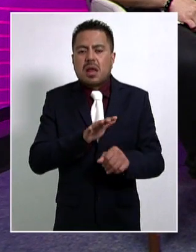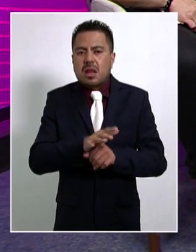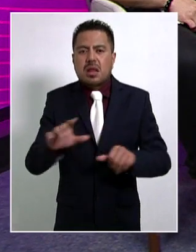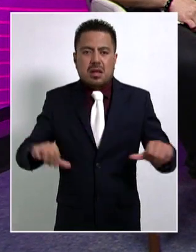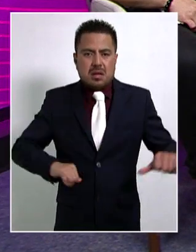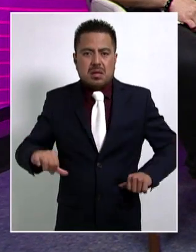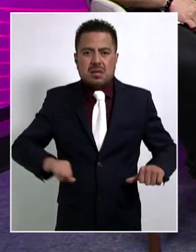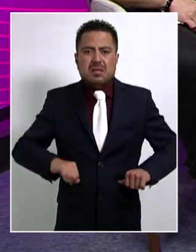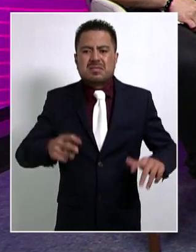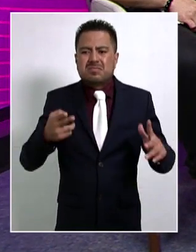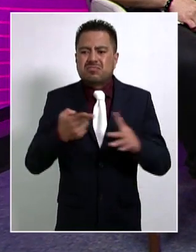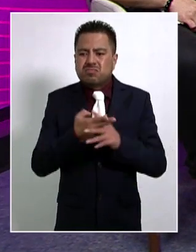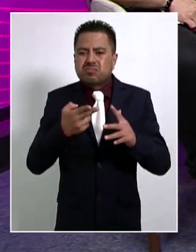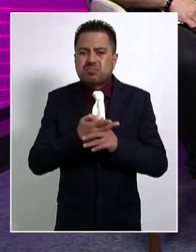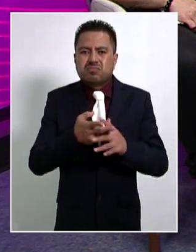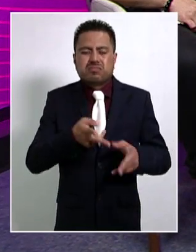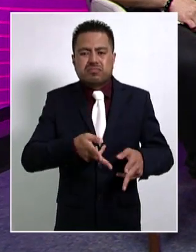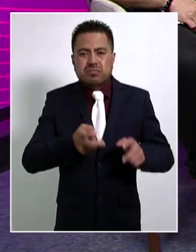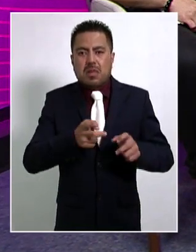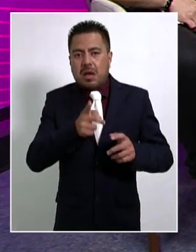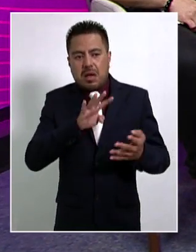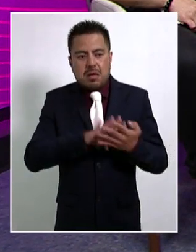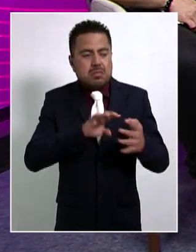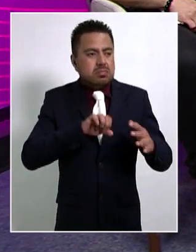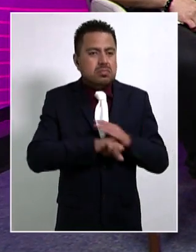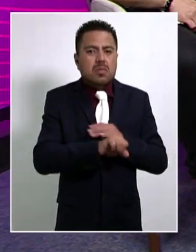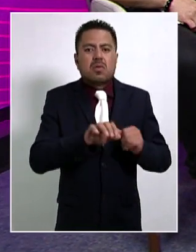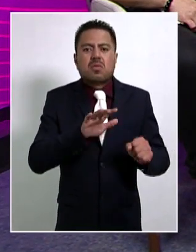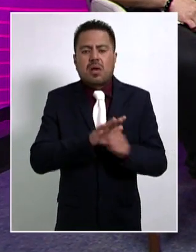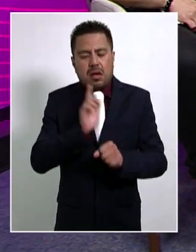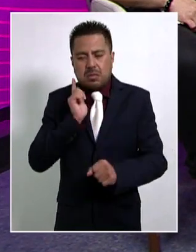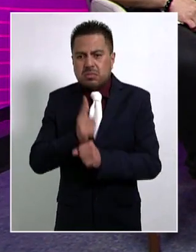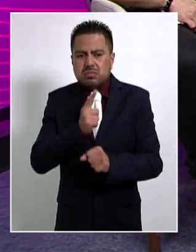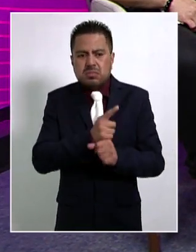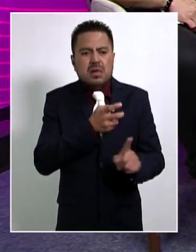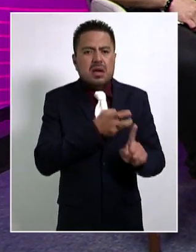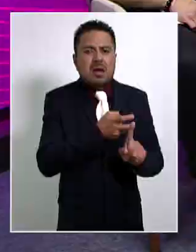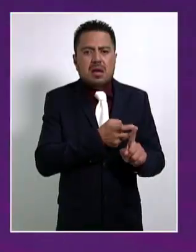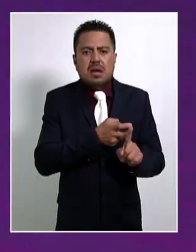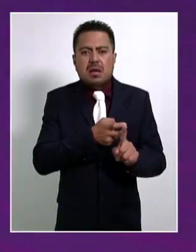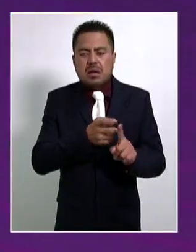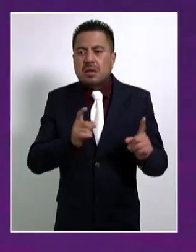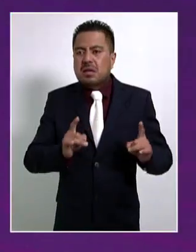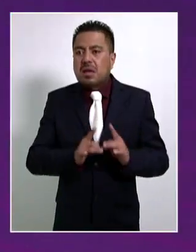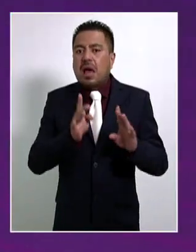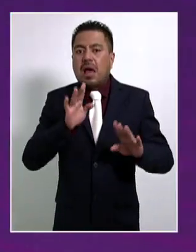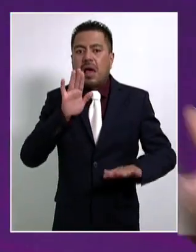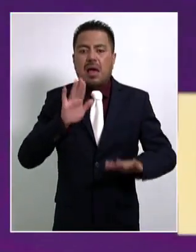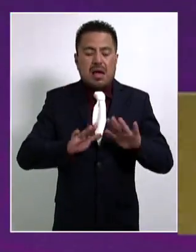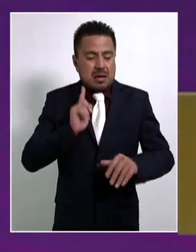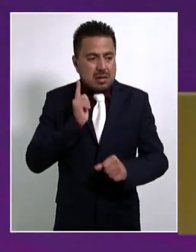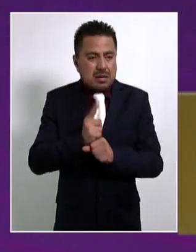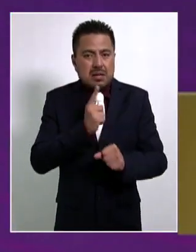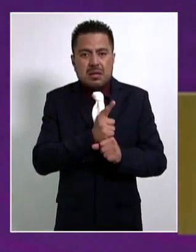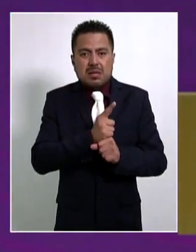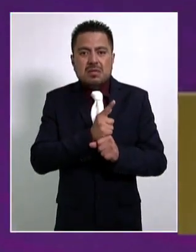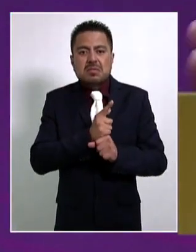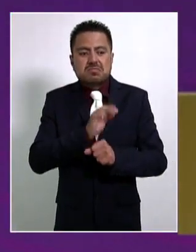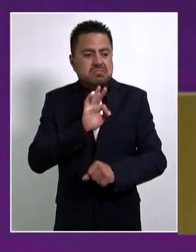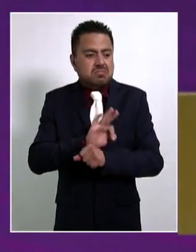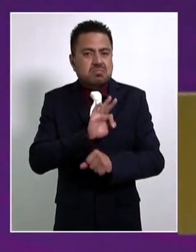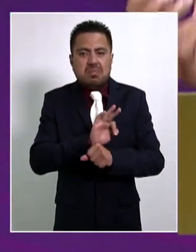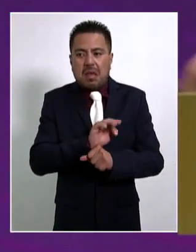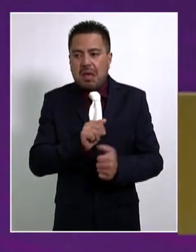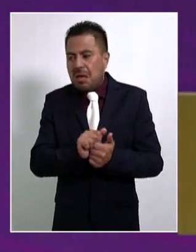actividades delictivas y llega a prisión. ¿Qué es lo que estamos viendo ahí? Bueno, que realmente hay una desprotección